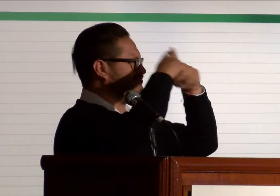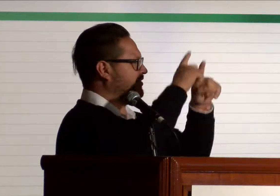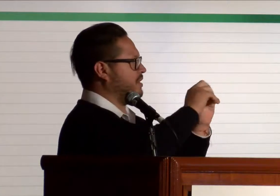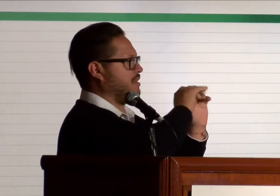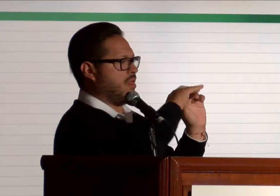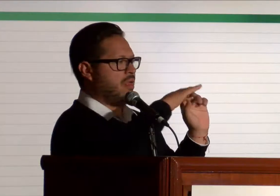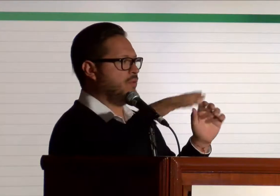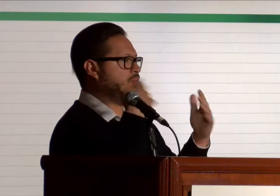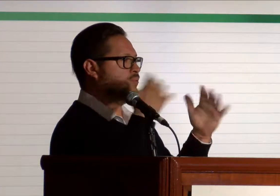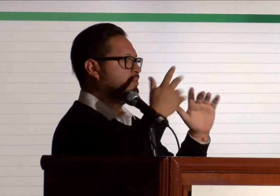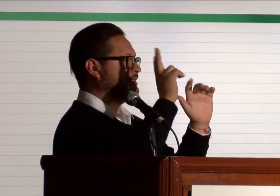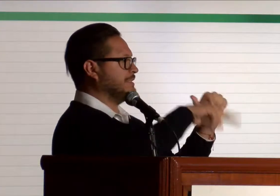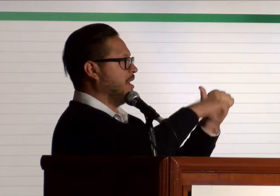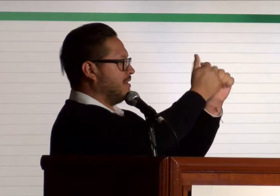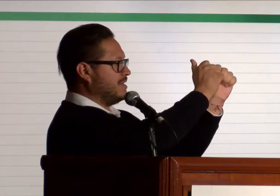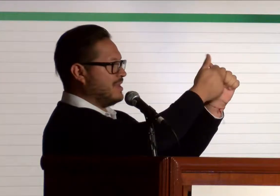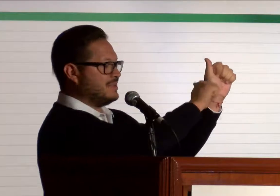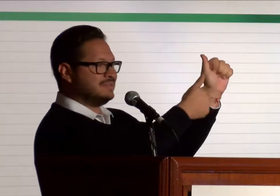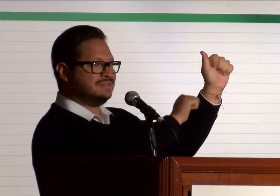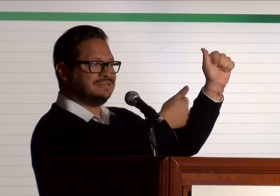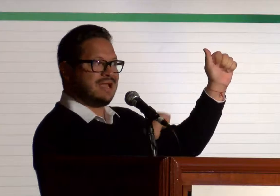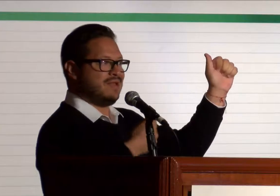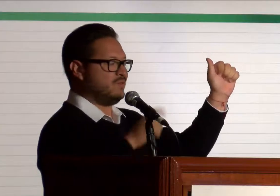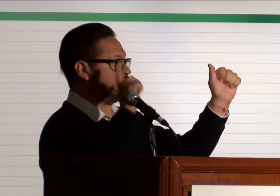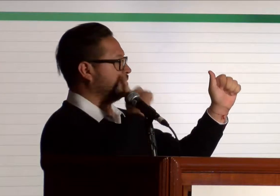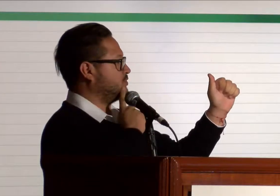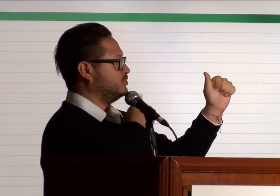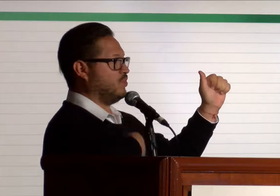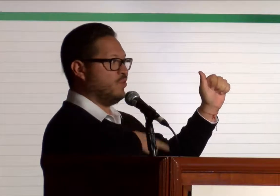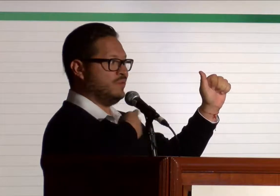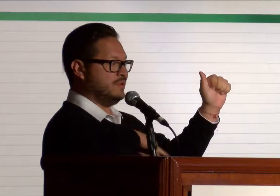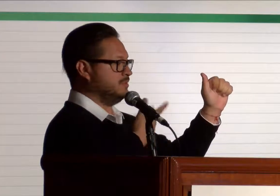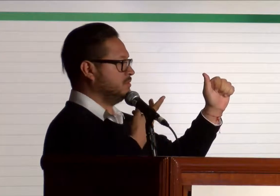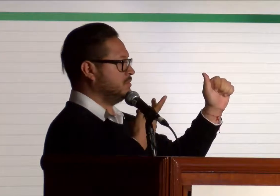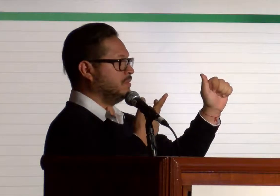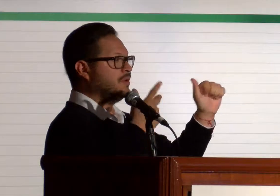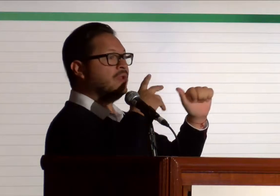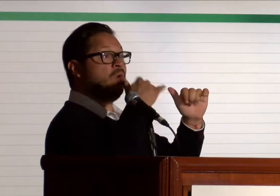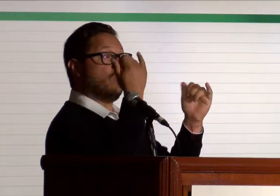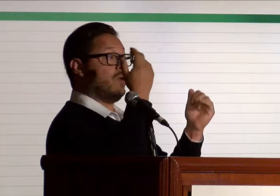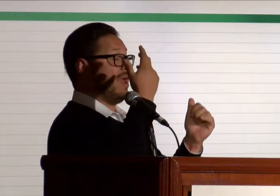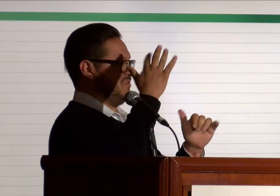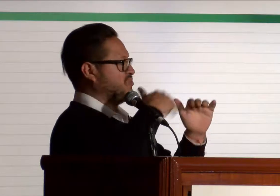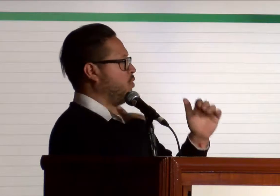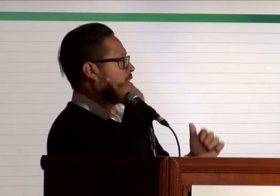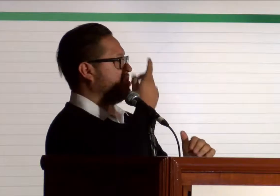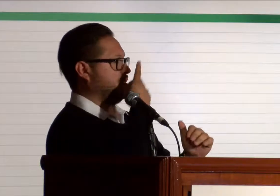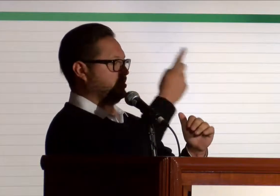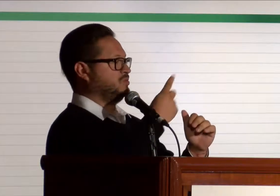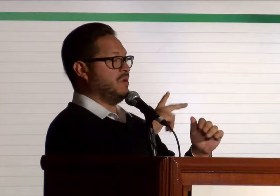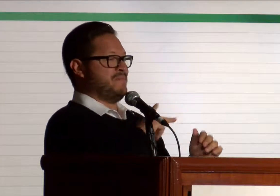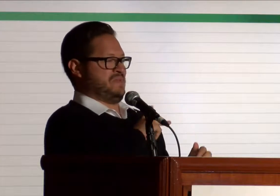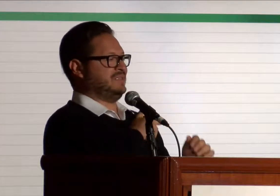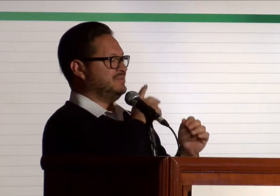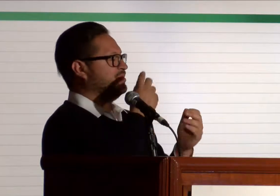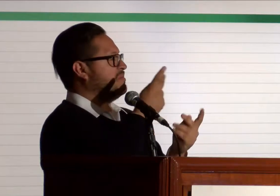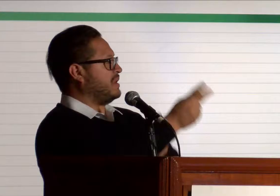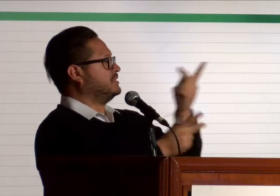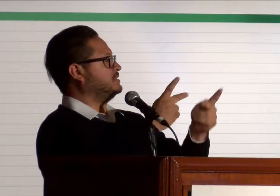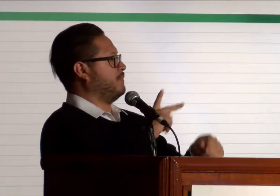con el gobierno, con la familia, con la escuela. La verdad es que andamos muy, muy atrasados en el tema de las personas con